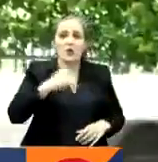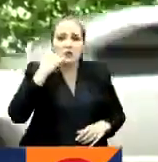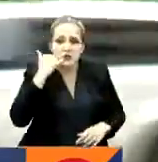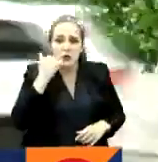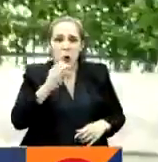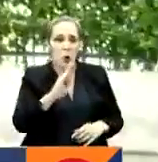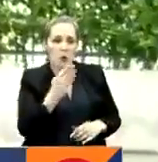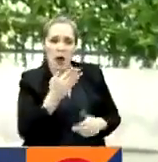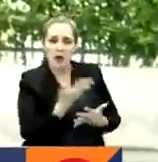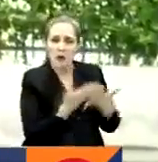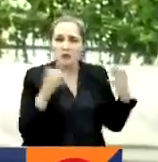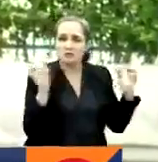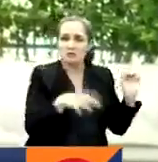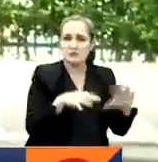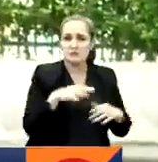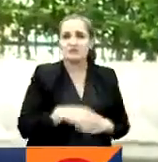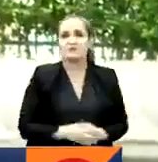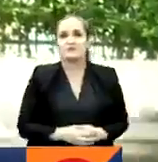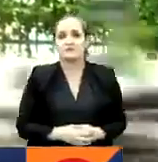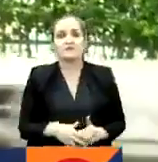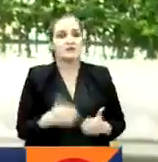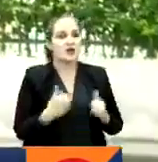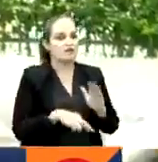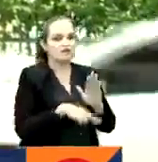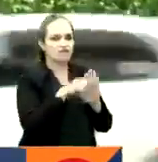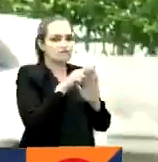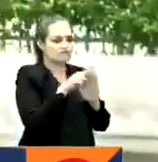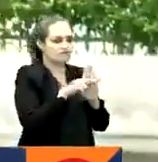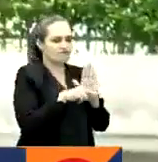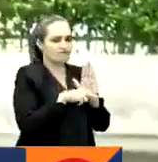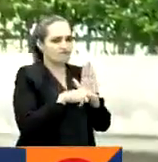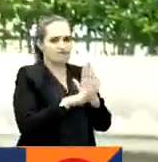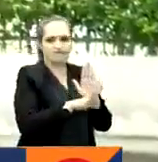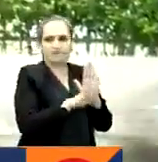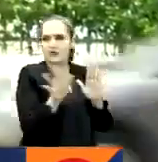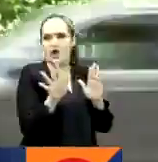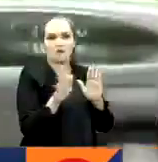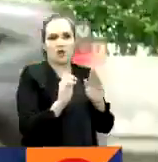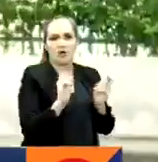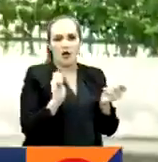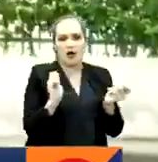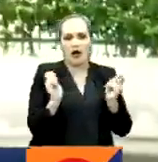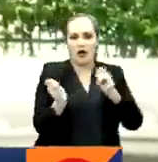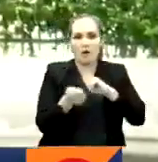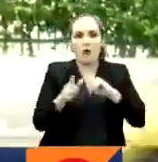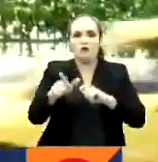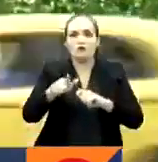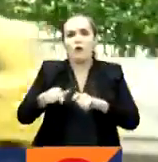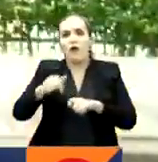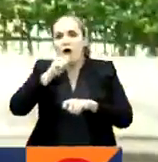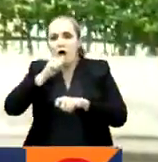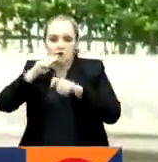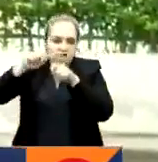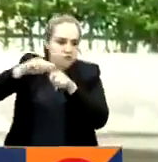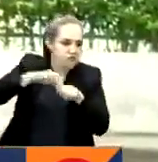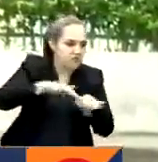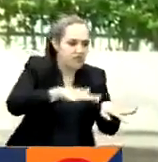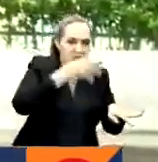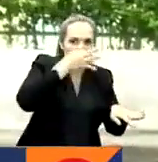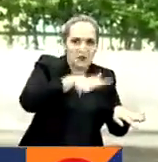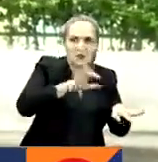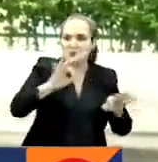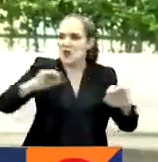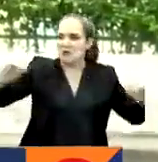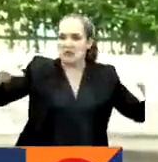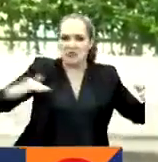La regular disposición final de los residuos sólidos, líquidos y aquellos que generan contaminación han